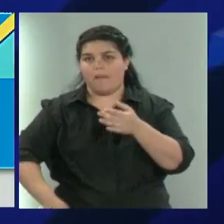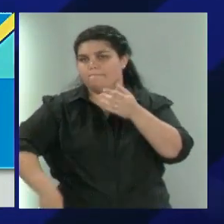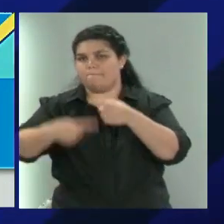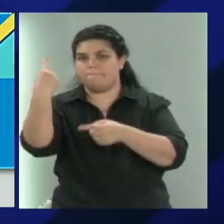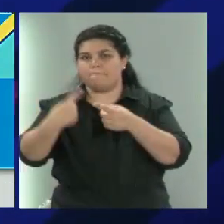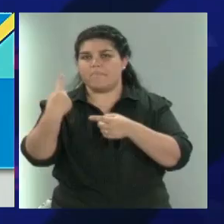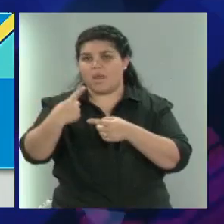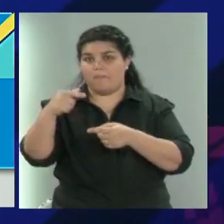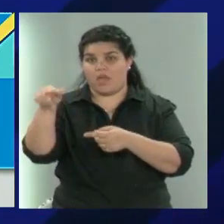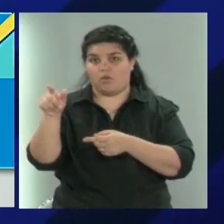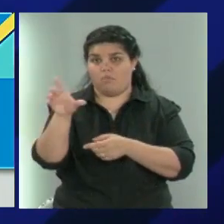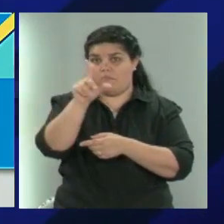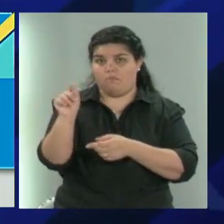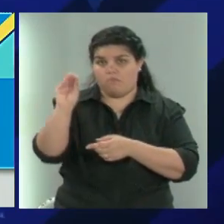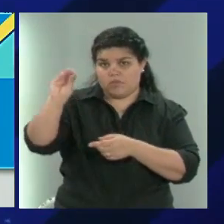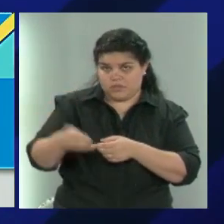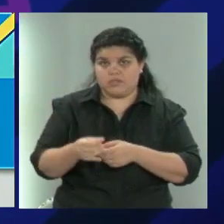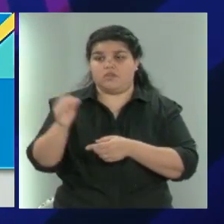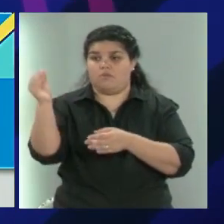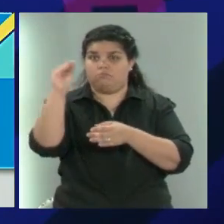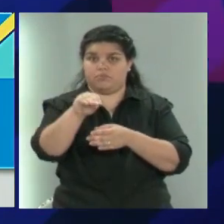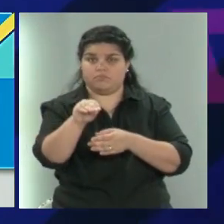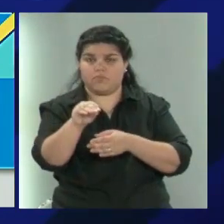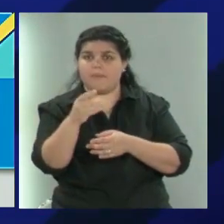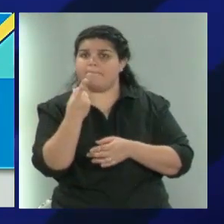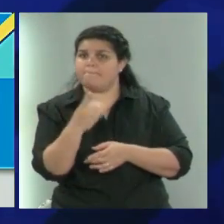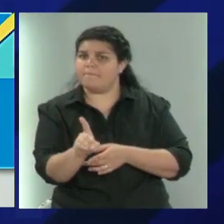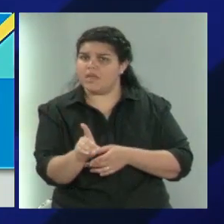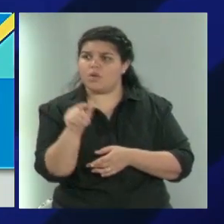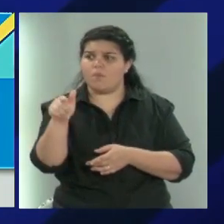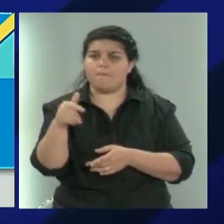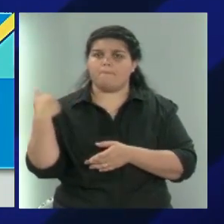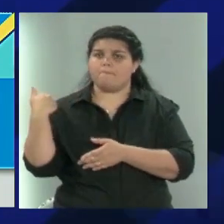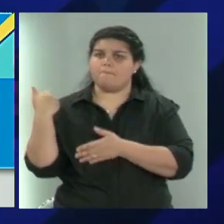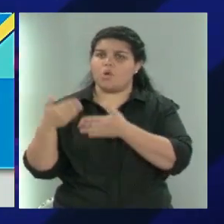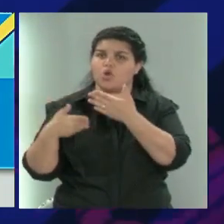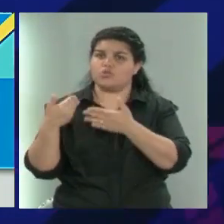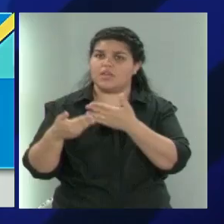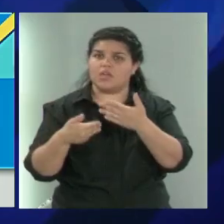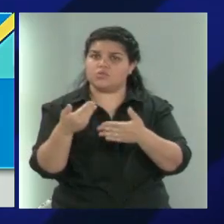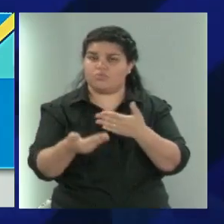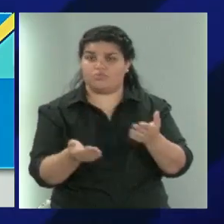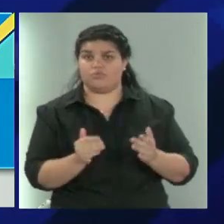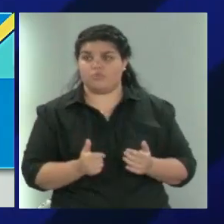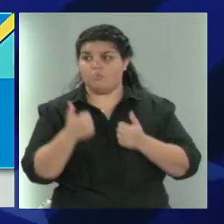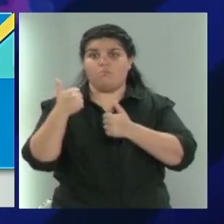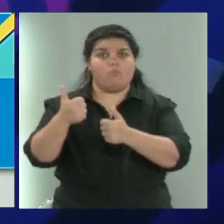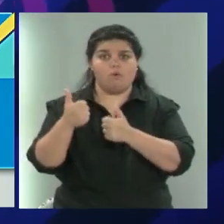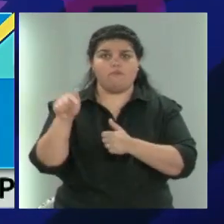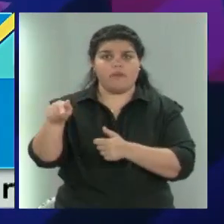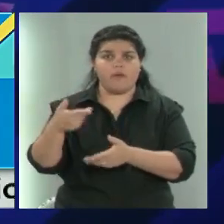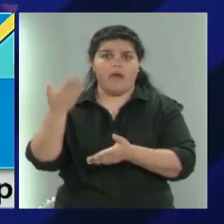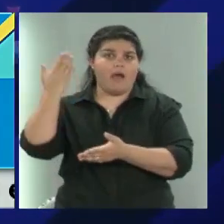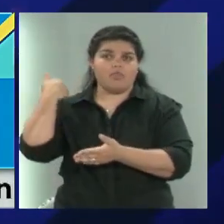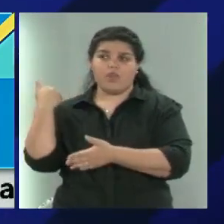que Singapur tiene todo un proceso muy largo que ha venido haciendo para andar tan bien como anda y sobre todo no